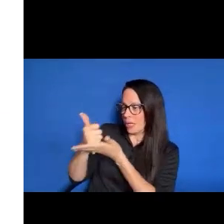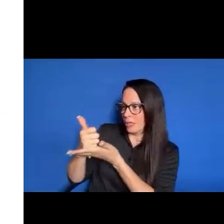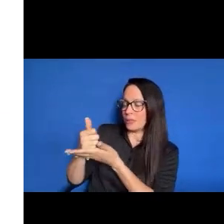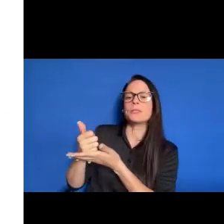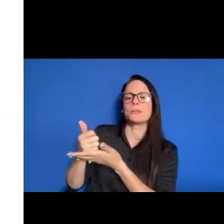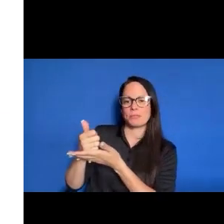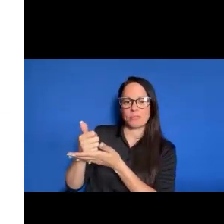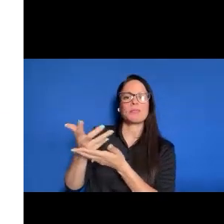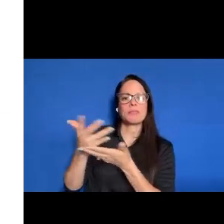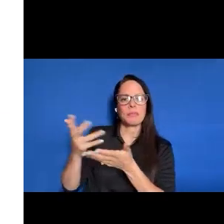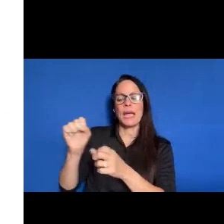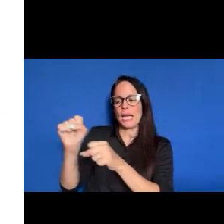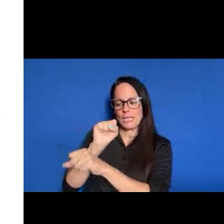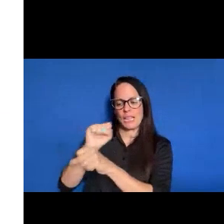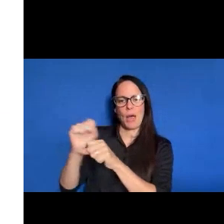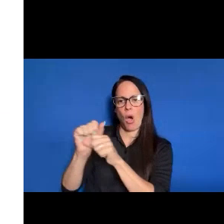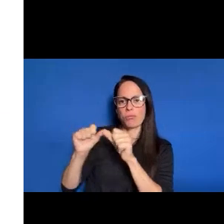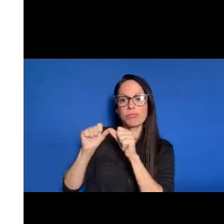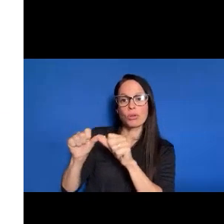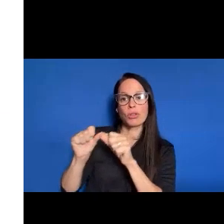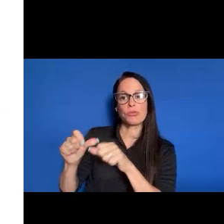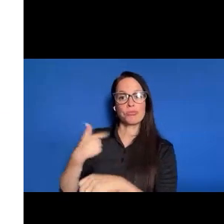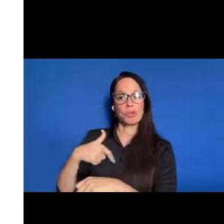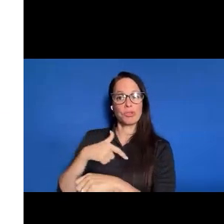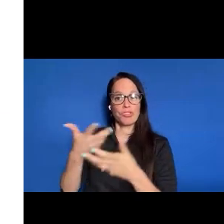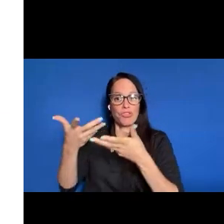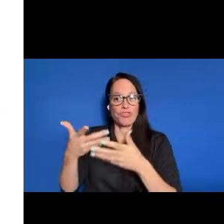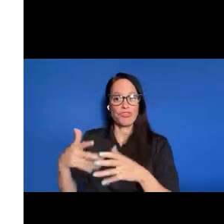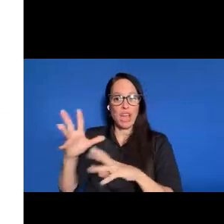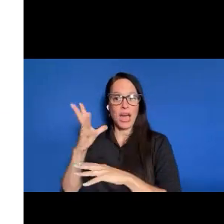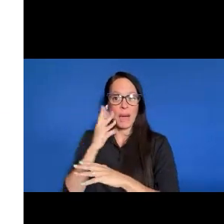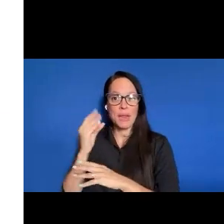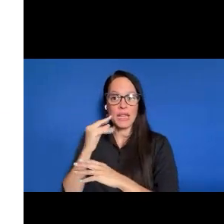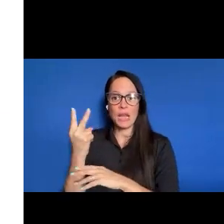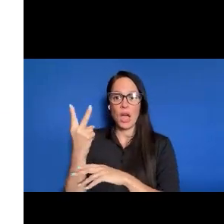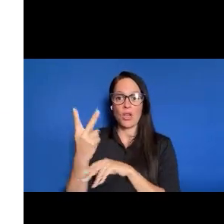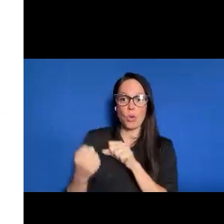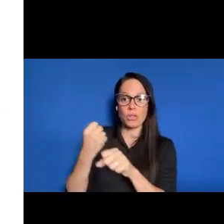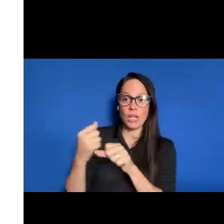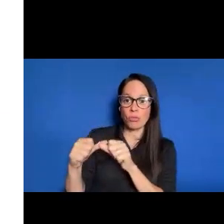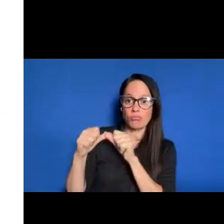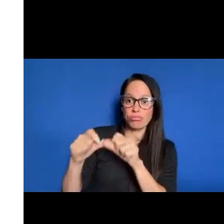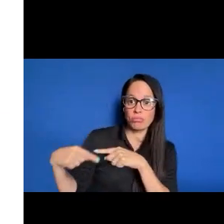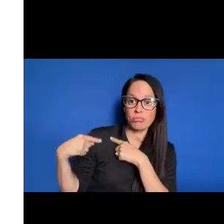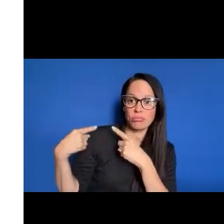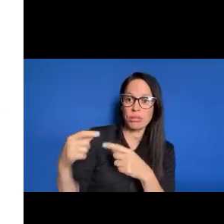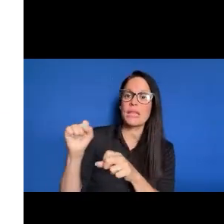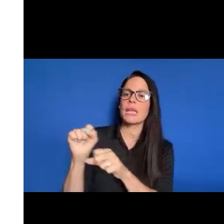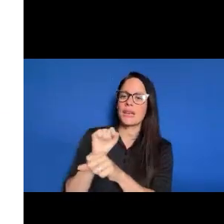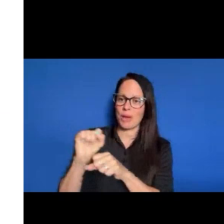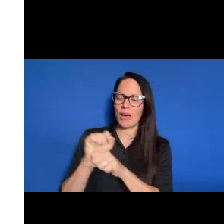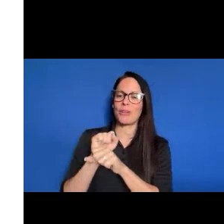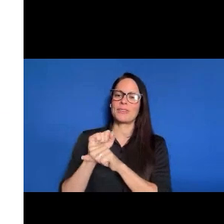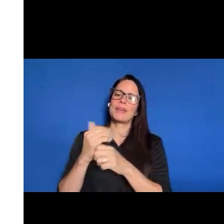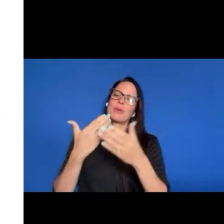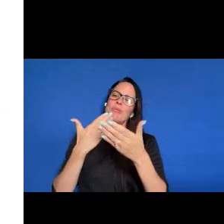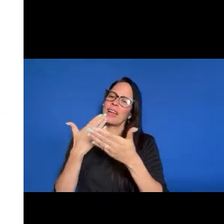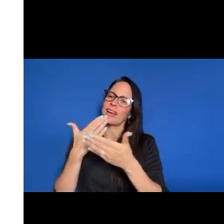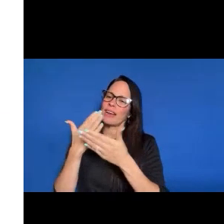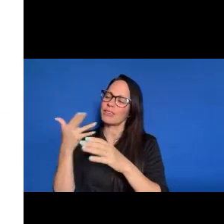estos trabajos continúen. Ya llevamos prácticamente, vamos a para 2 años, ¿verdad? 1 año y medio, 2 años de trabajo, así que muy bien tenerlo en este momento.